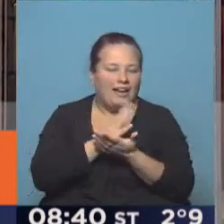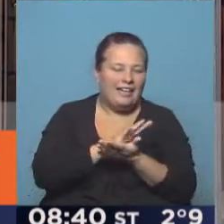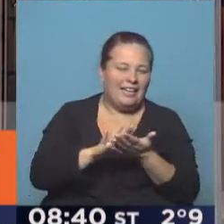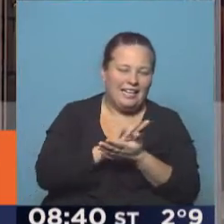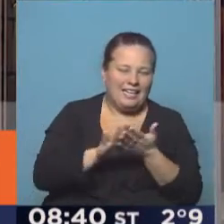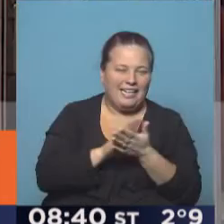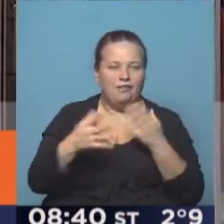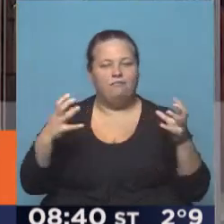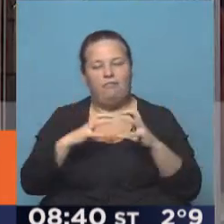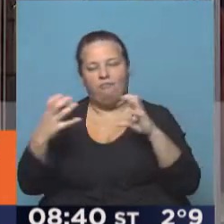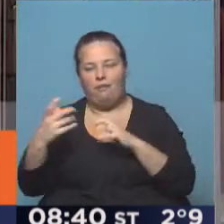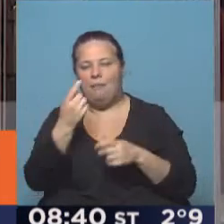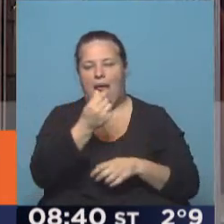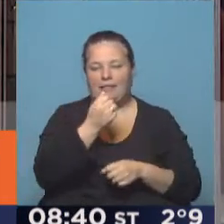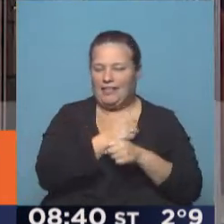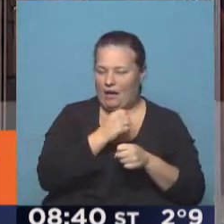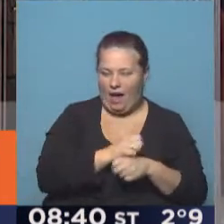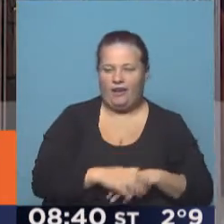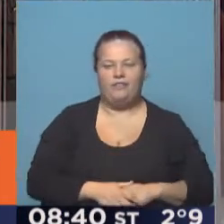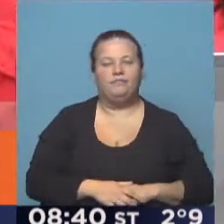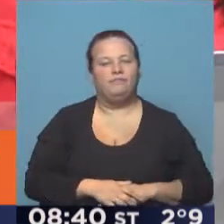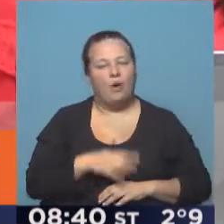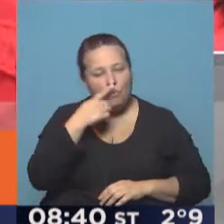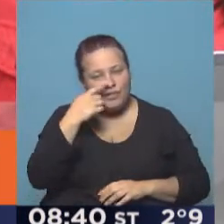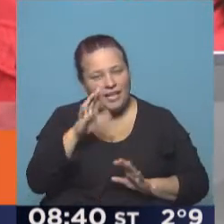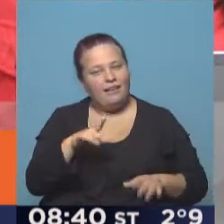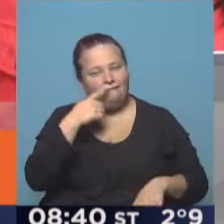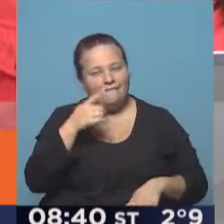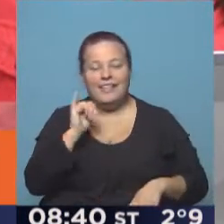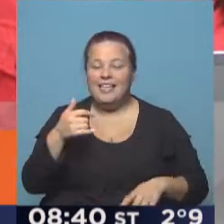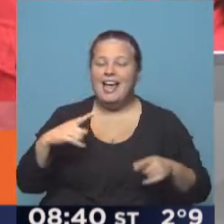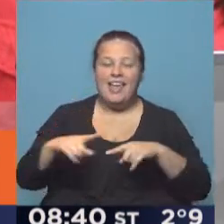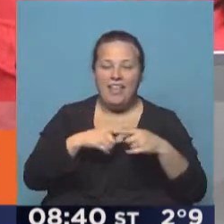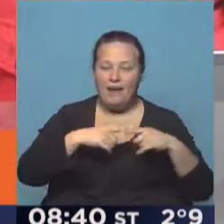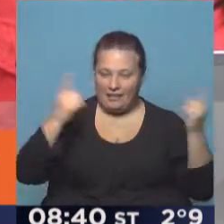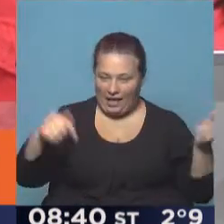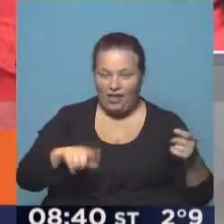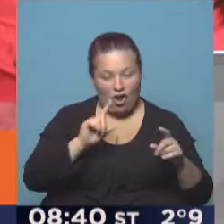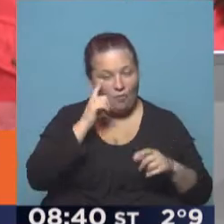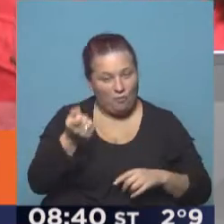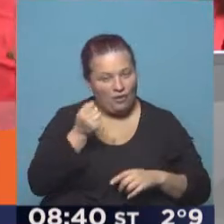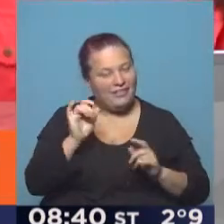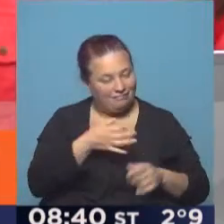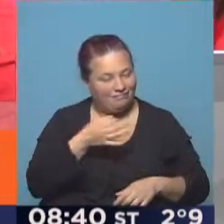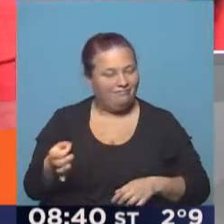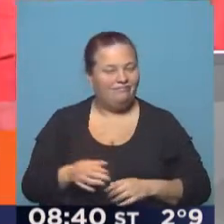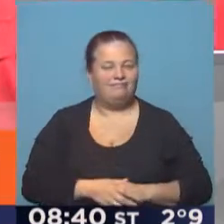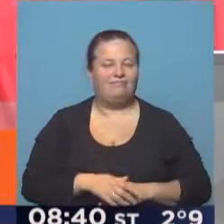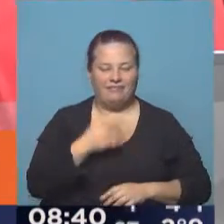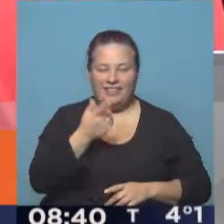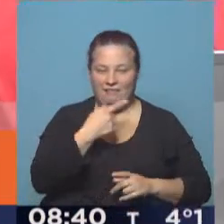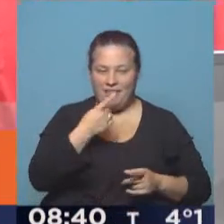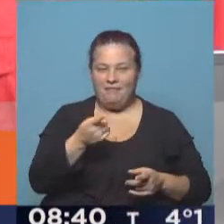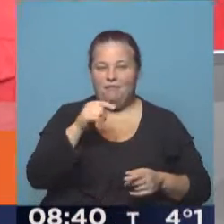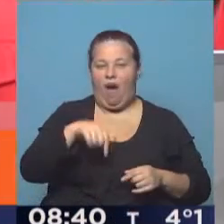esta tensión eterna entre capital y trabajo, ¿no? Está muy interesante, Sí, muy fíjate interesante. que la discusión llega hasta notable. hoy, ¿no? Mira, exacto, lo ponía en los